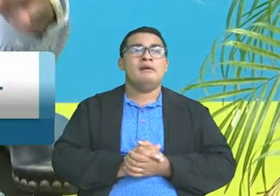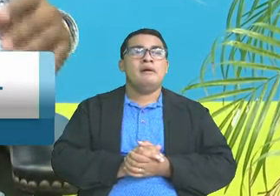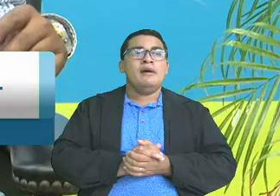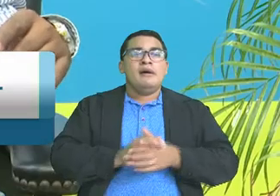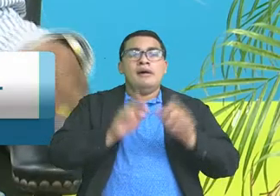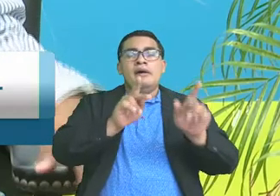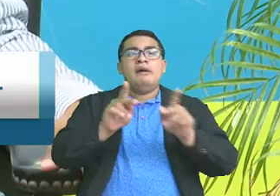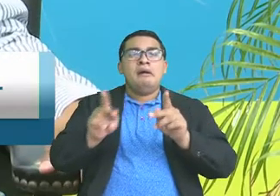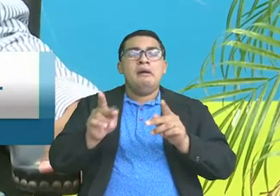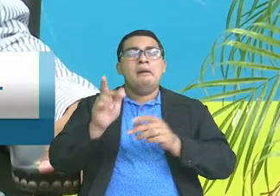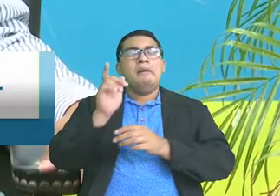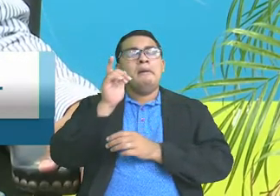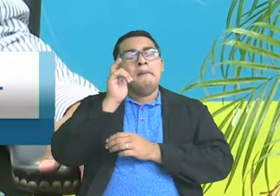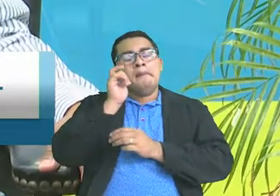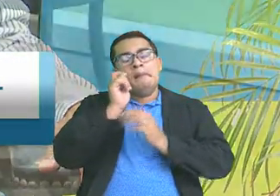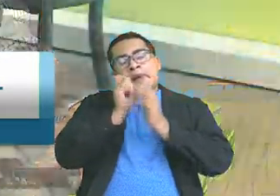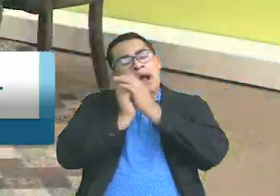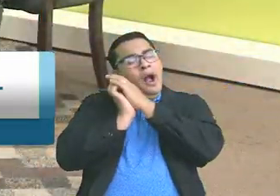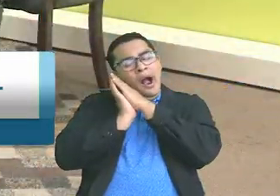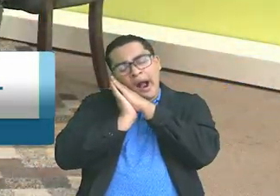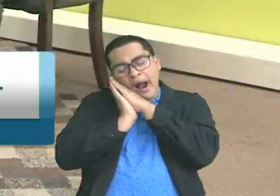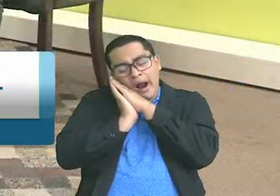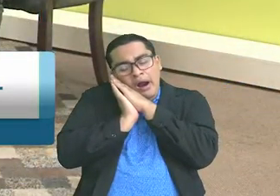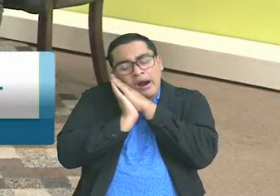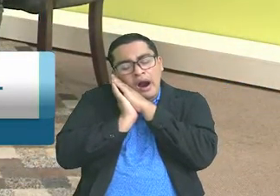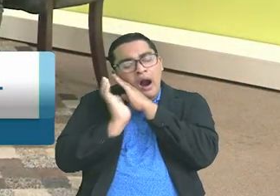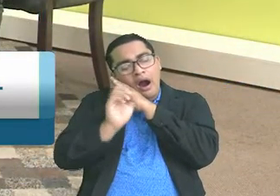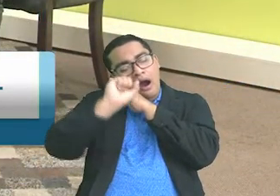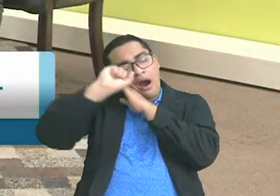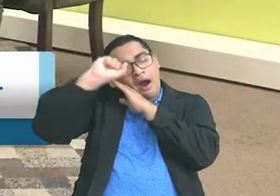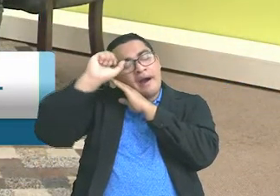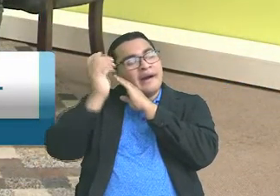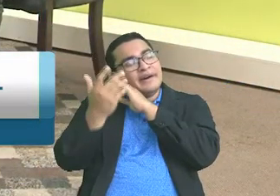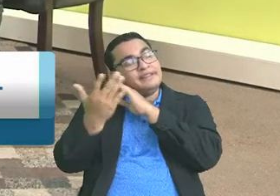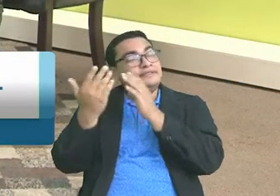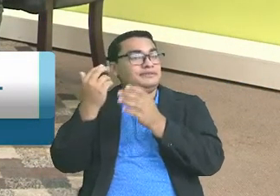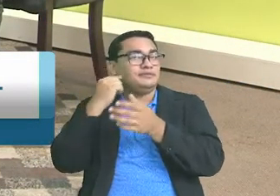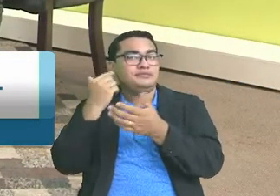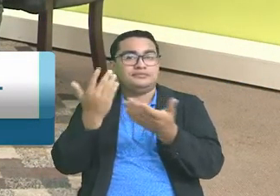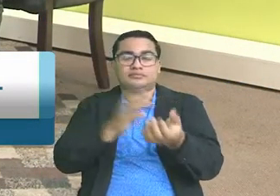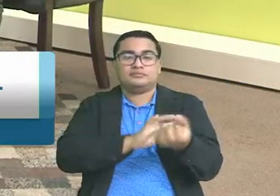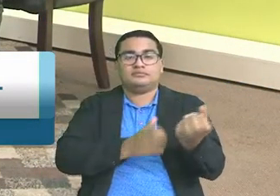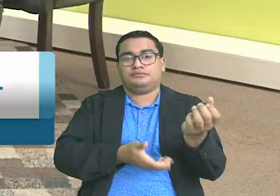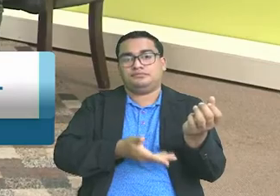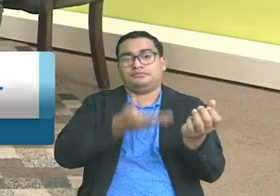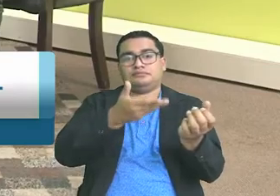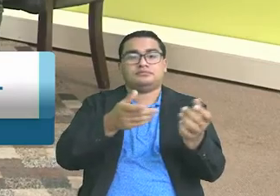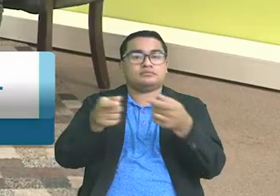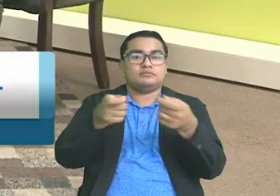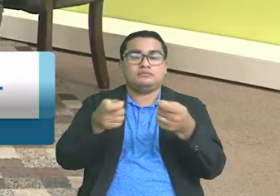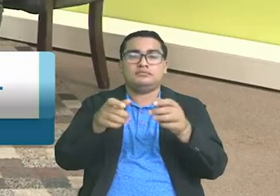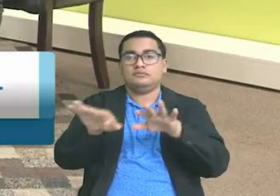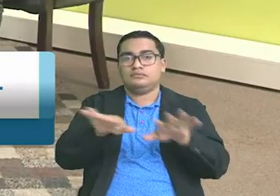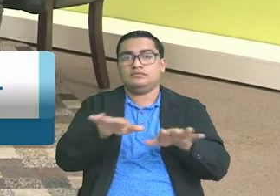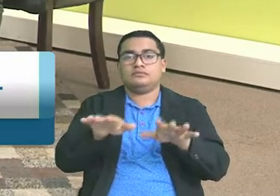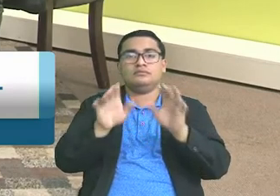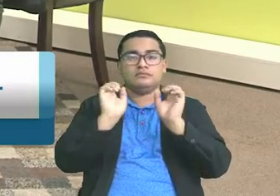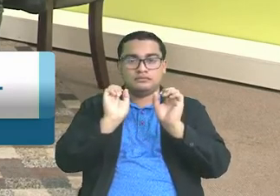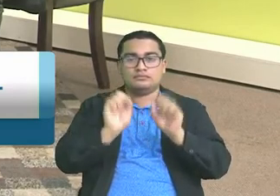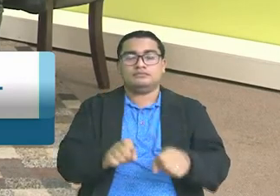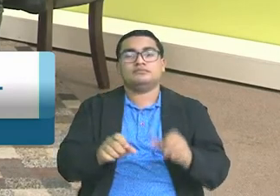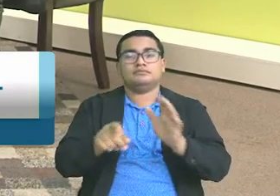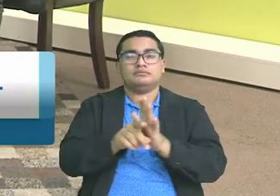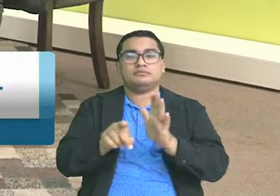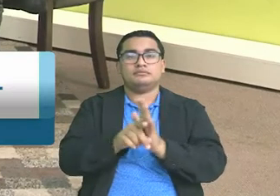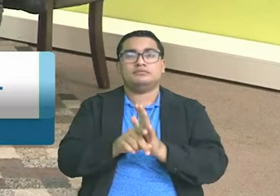al estar dormido. Exactamente, y que tienen hipertensión, además de eso, y que la hipertensión no se controla, tienen alto riesgo de tener